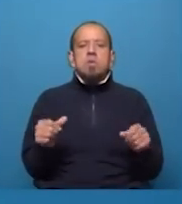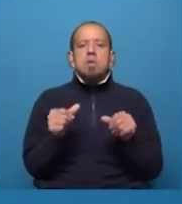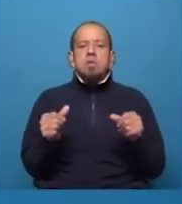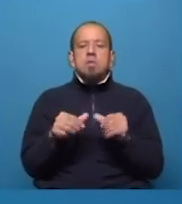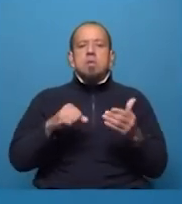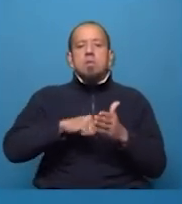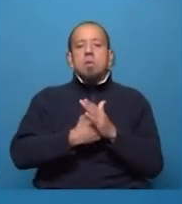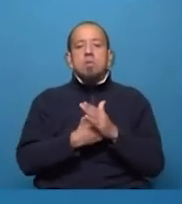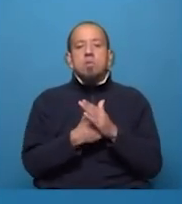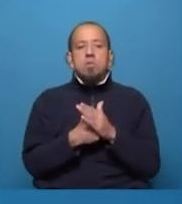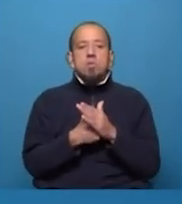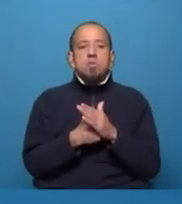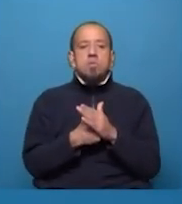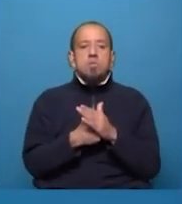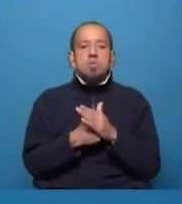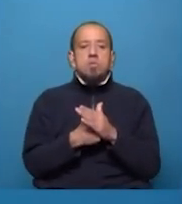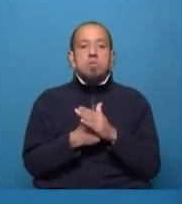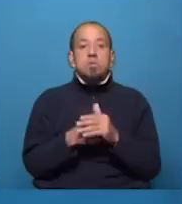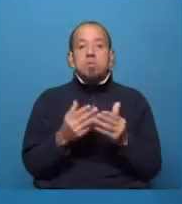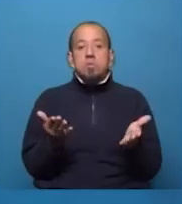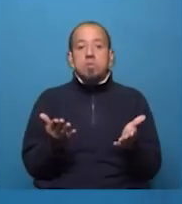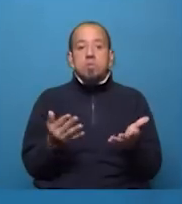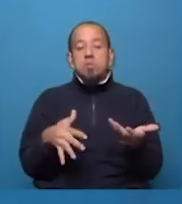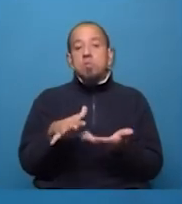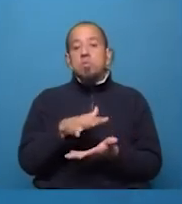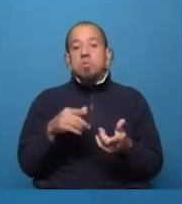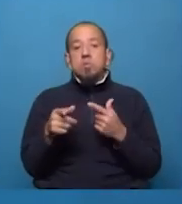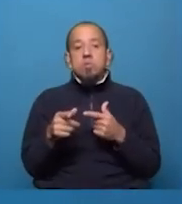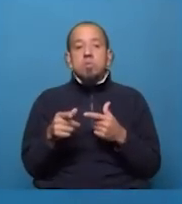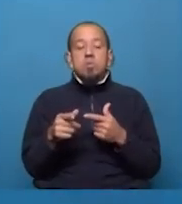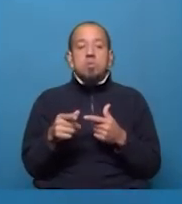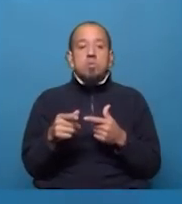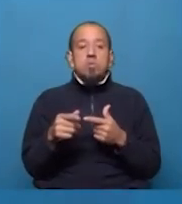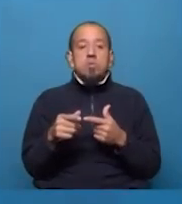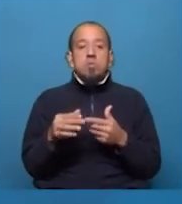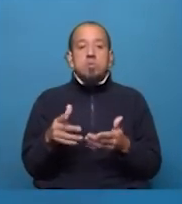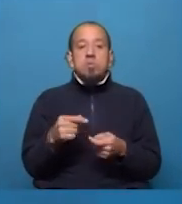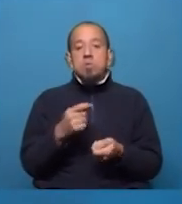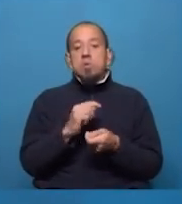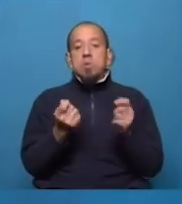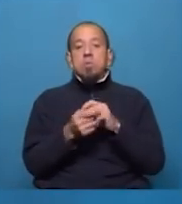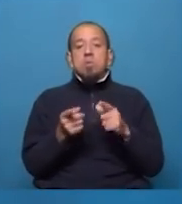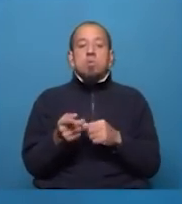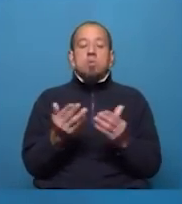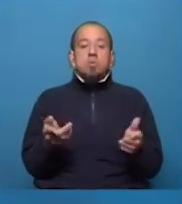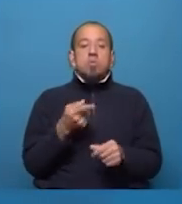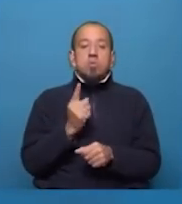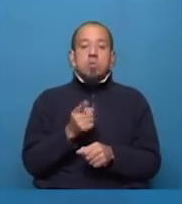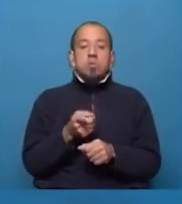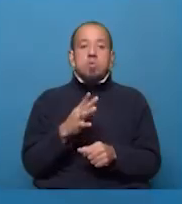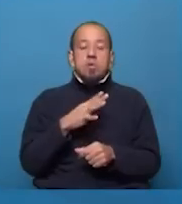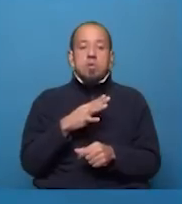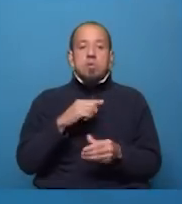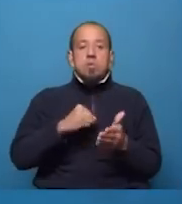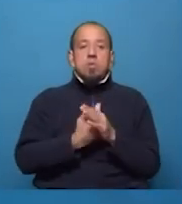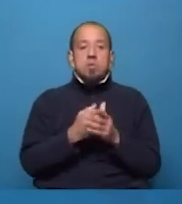el banco frente a una situación que le cambió le vería haber cambiado su evaluación de riesgo que es una obligación que tiene el